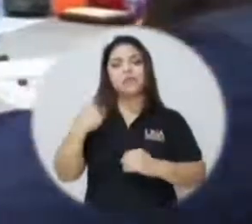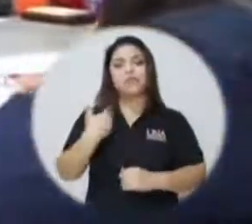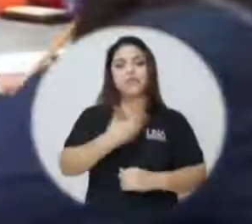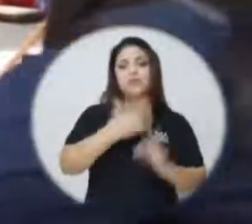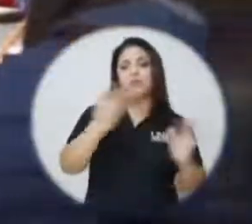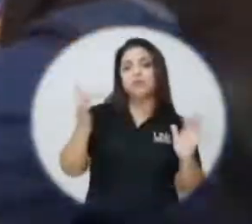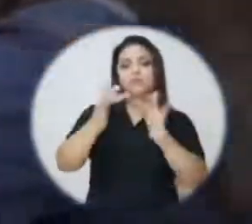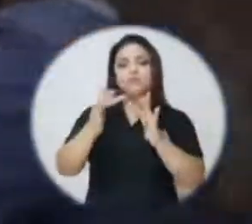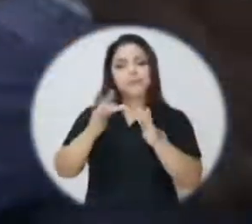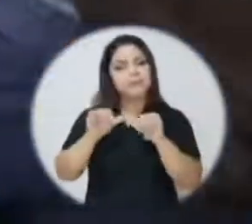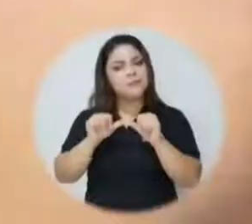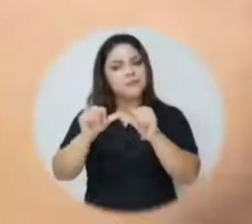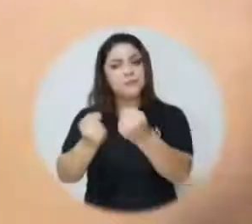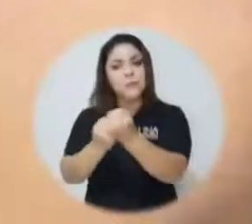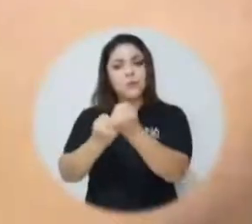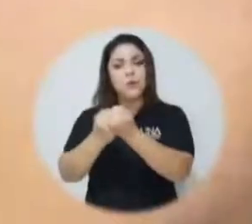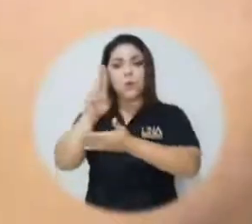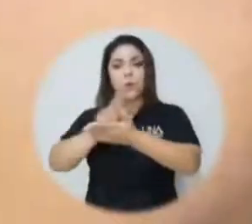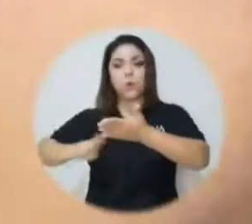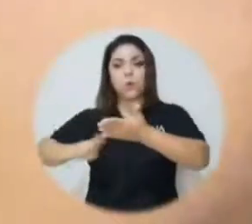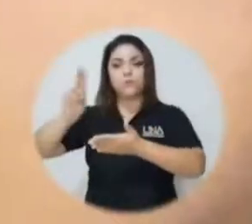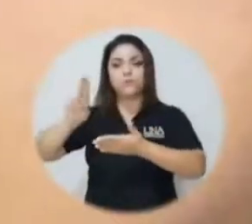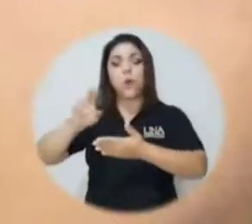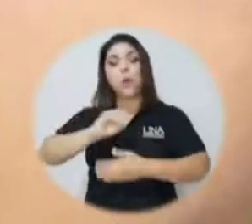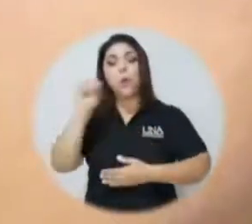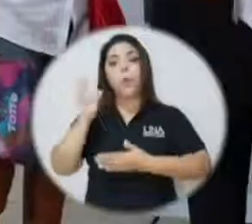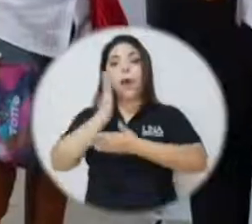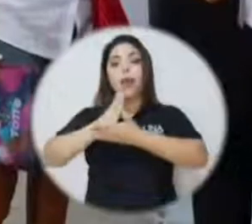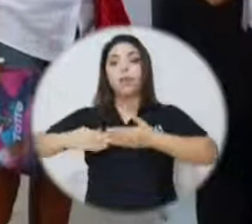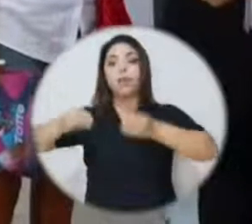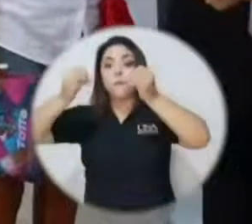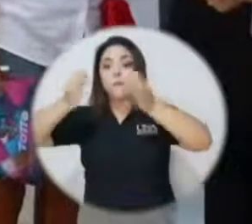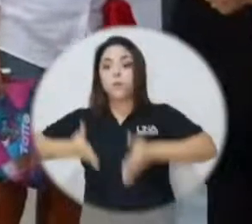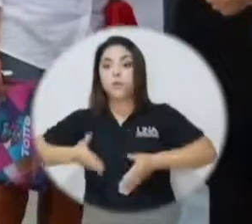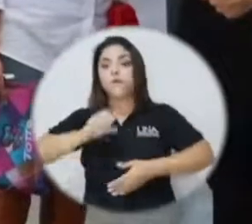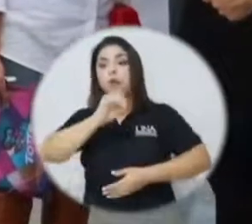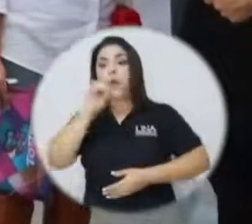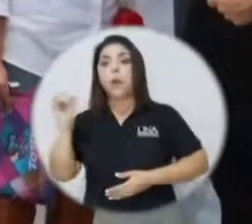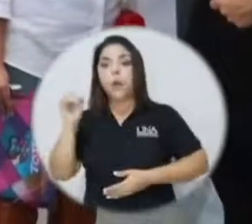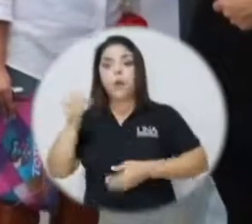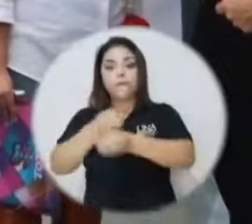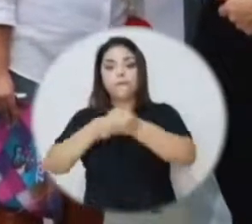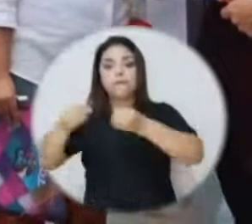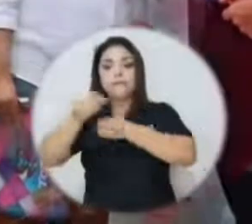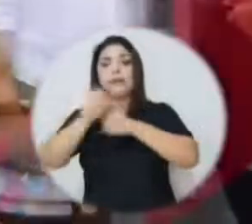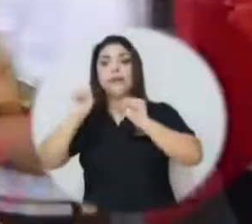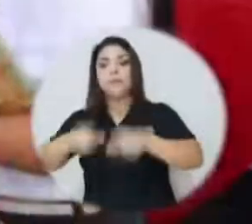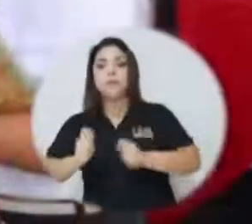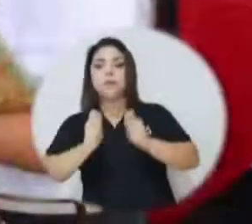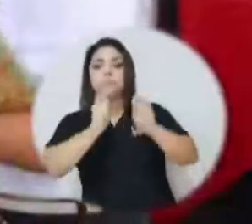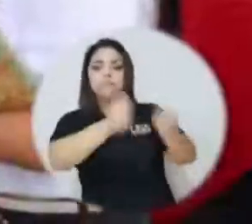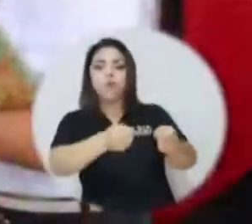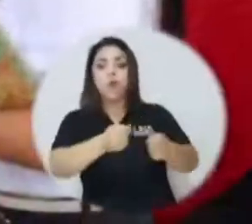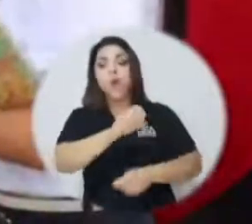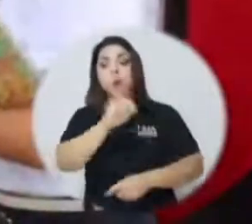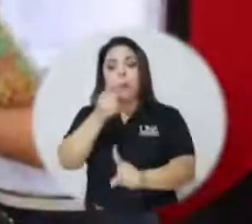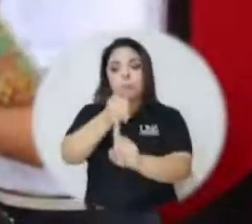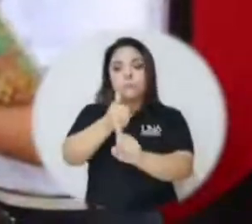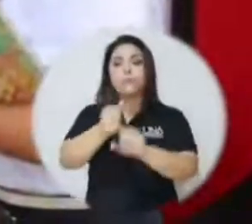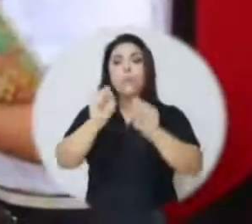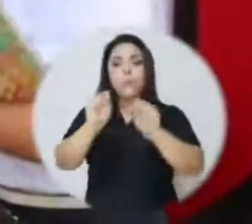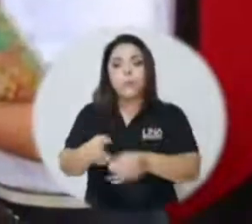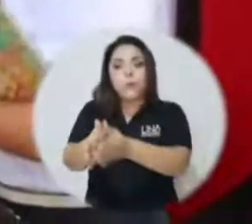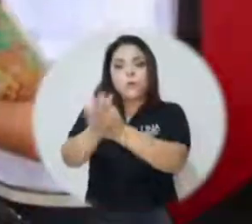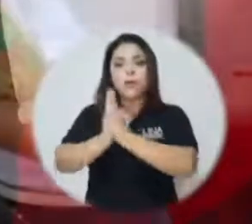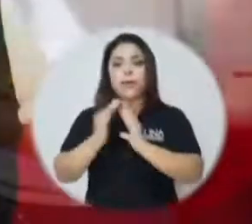los apoyos en la U. Podés ser referido por algún profe de tu facultad o alguna oficina de la U. Y también podés hacer la solicitud